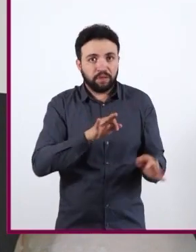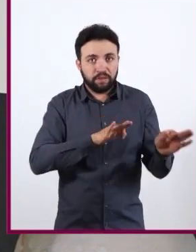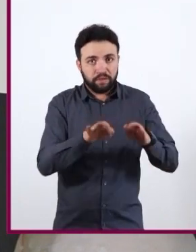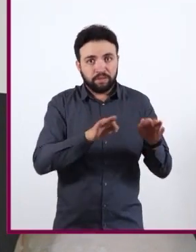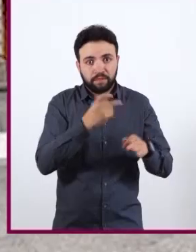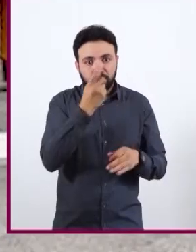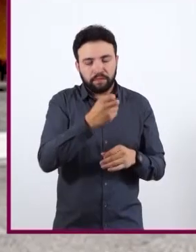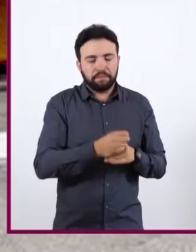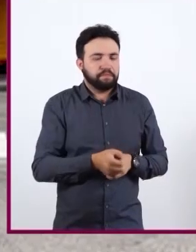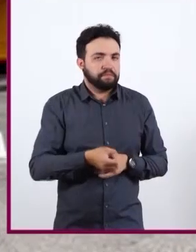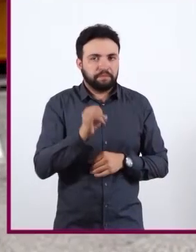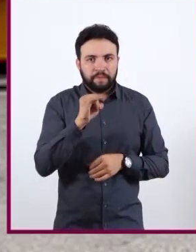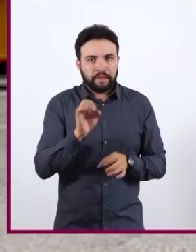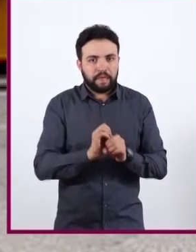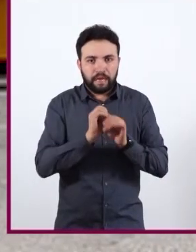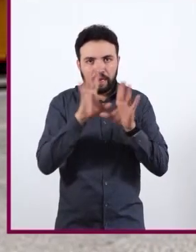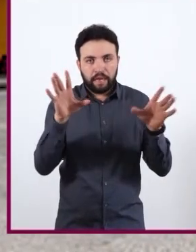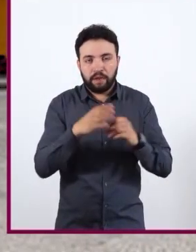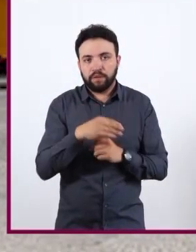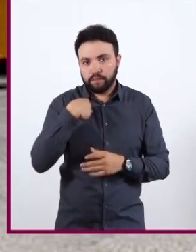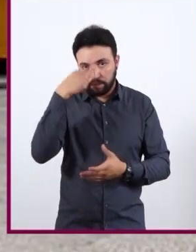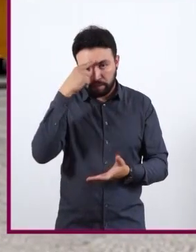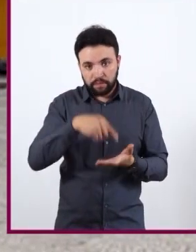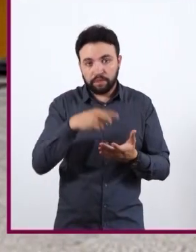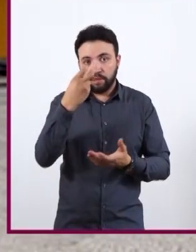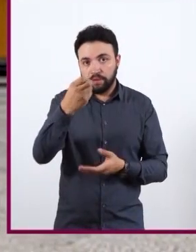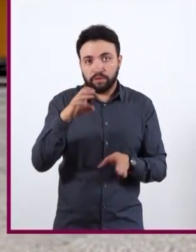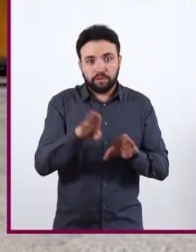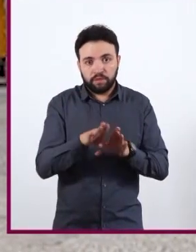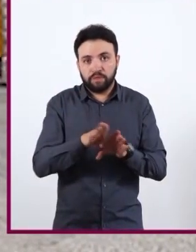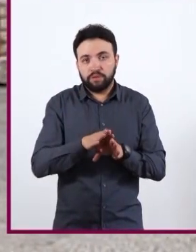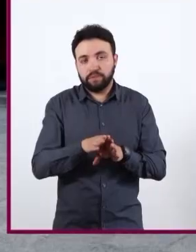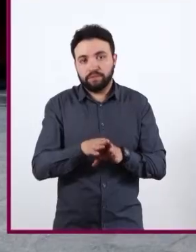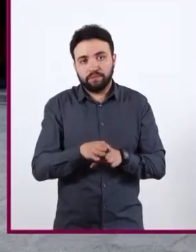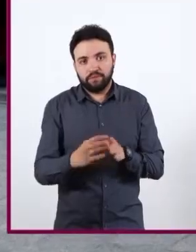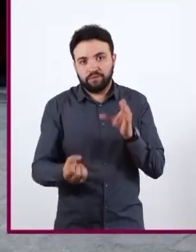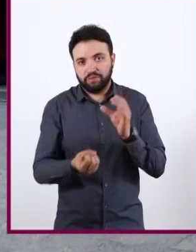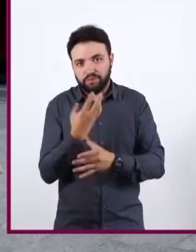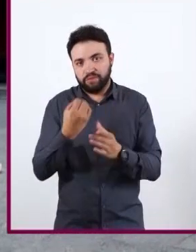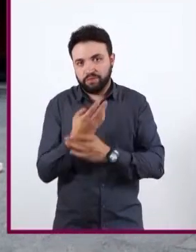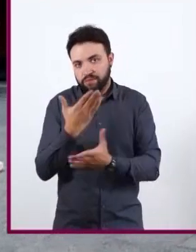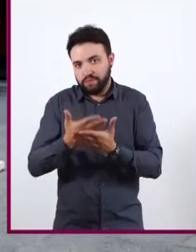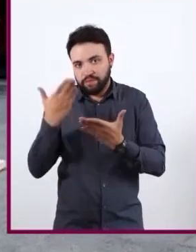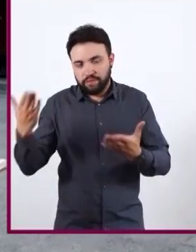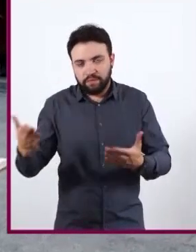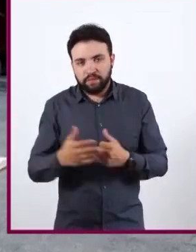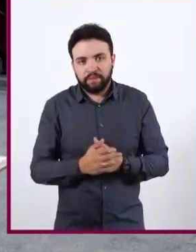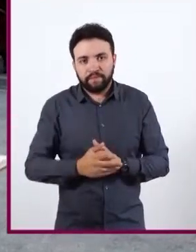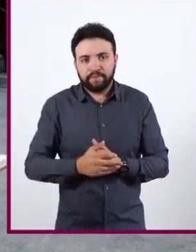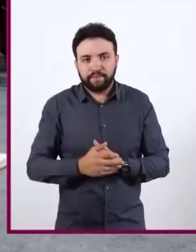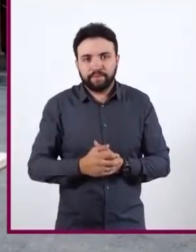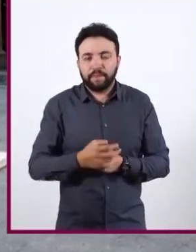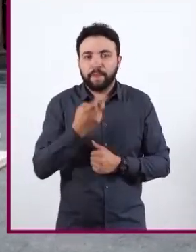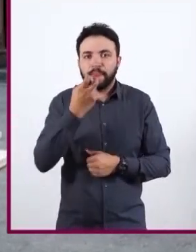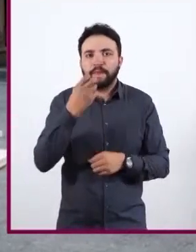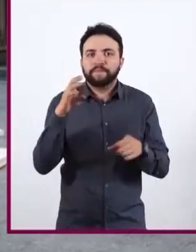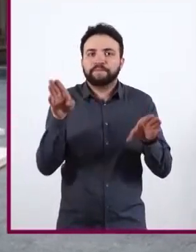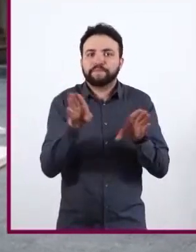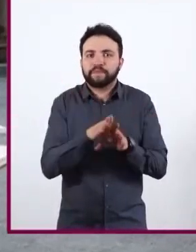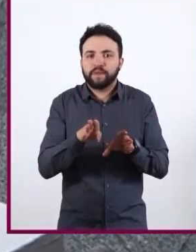Sí, sin duda, ¿no? Bueno, es un fenómeno estético, ¿no? En el sentido de lo